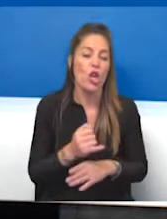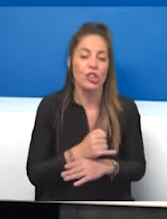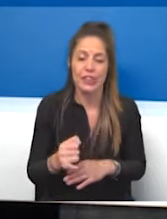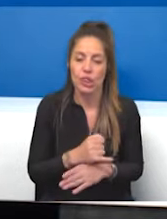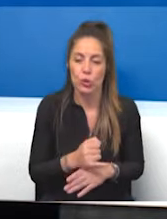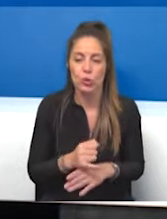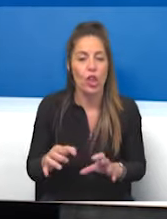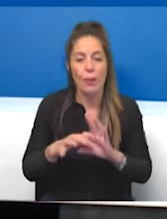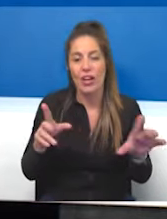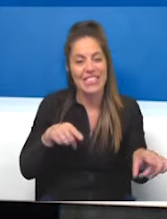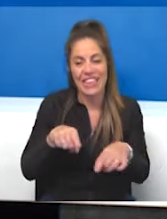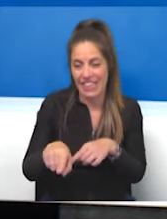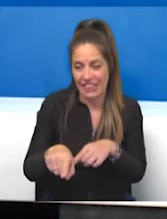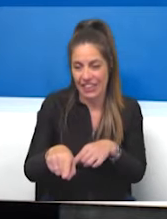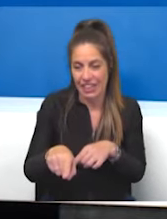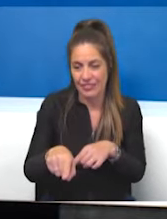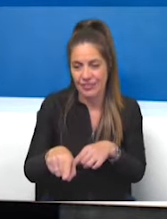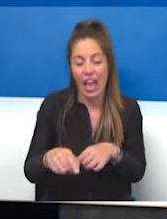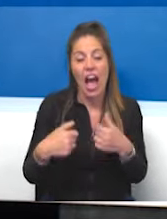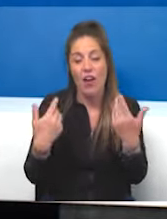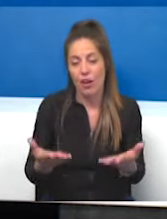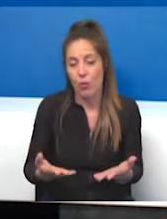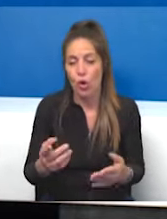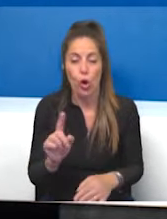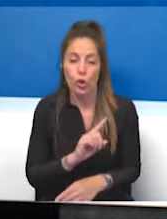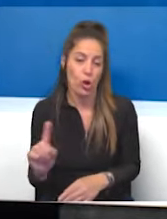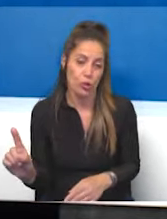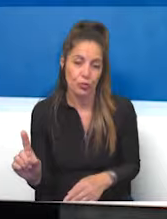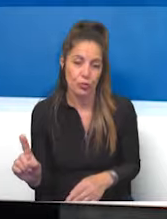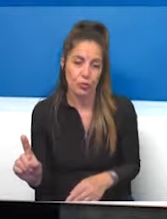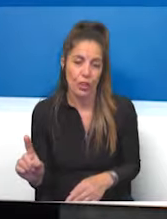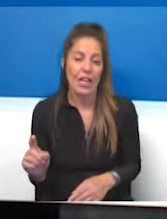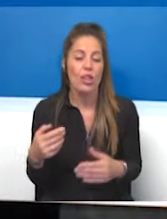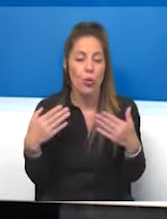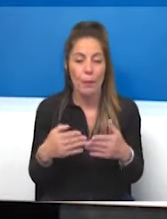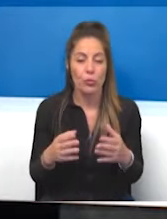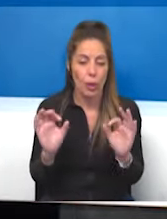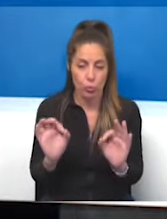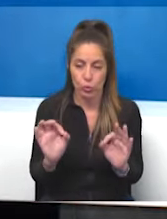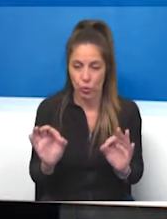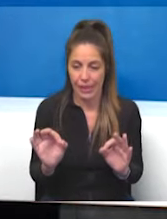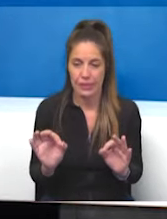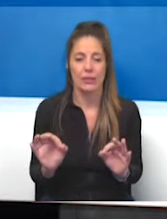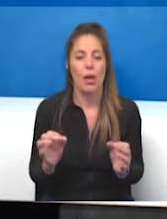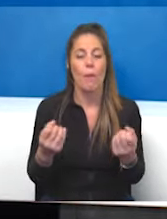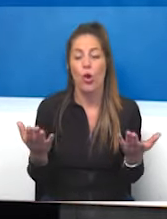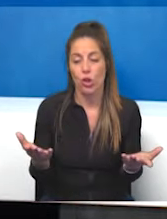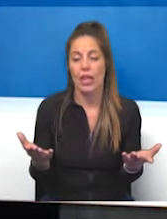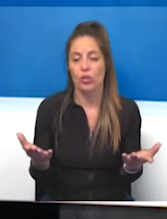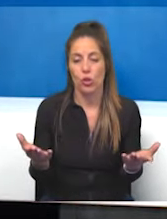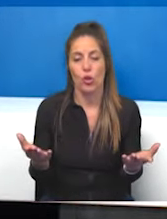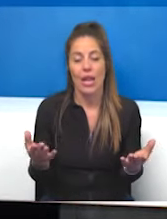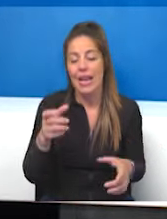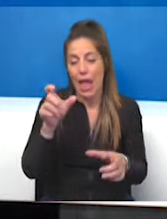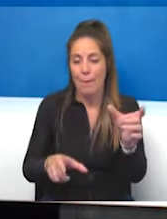de democracia directa es estar A favor o no de una consulta puntual por lo tal Por lo cual la